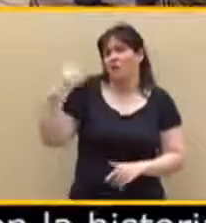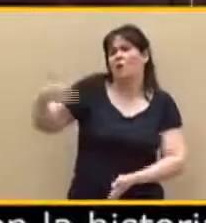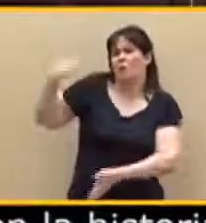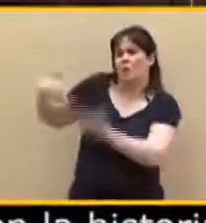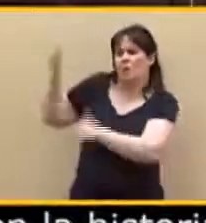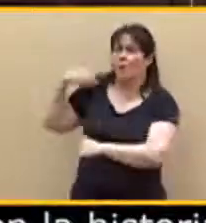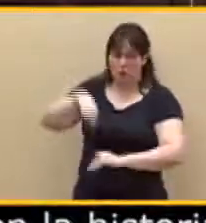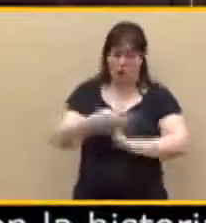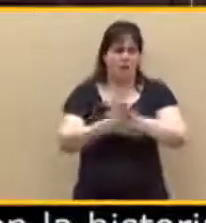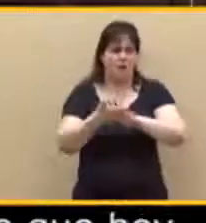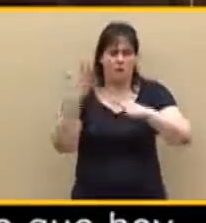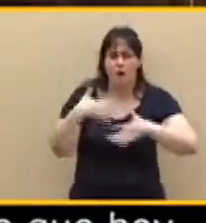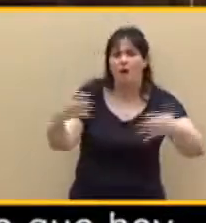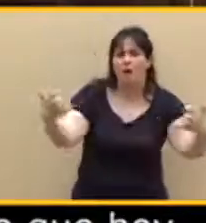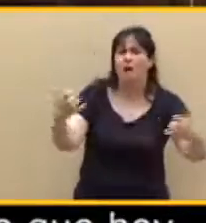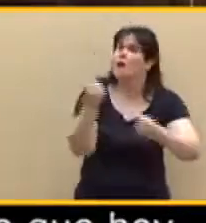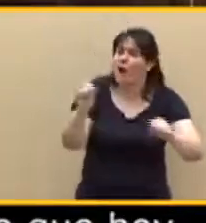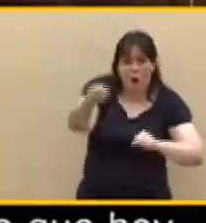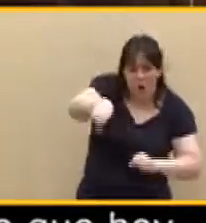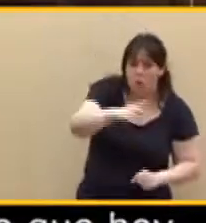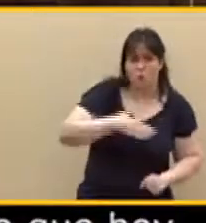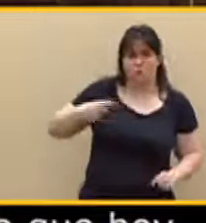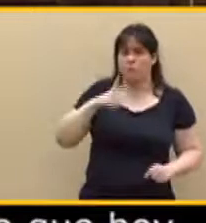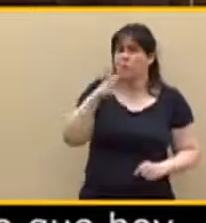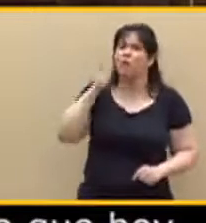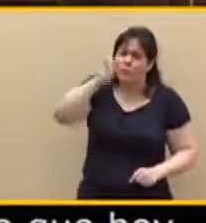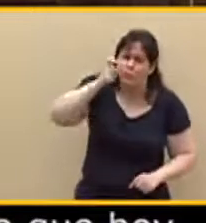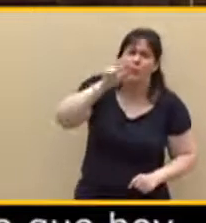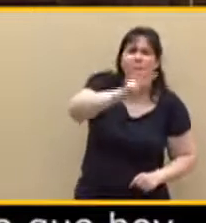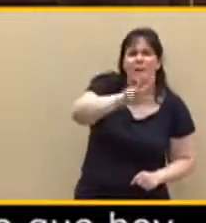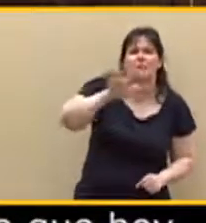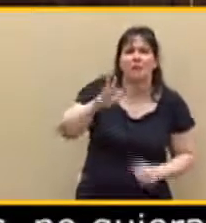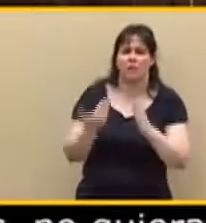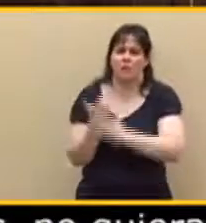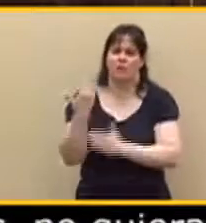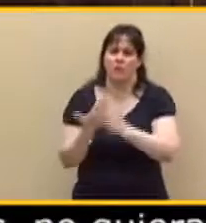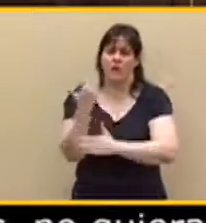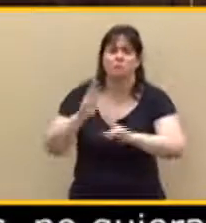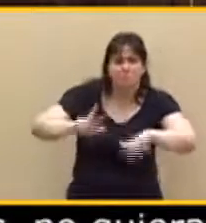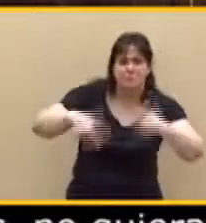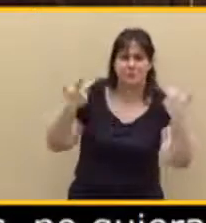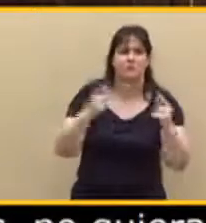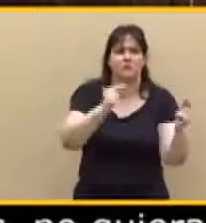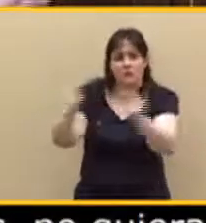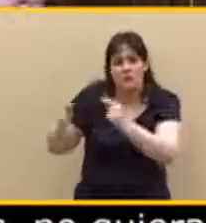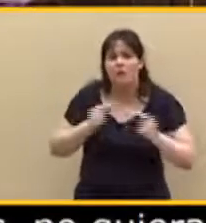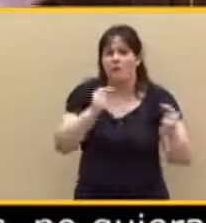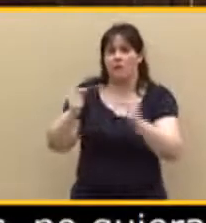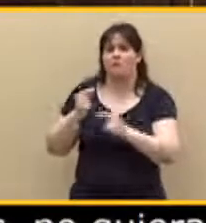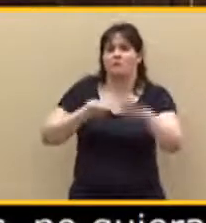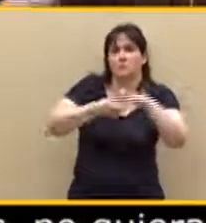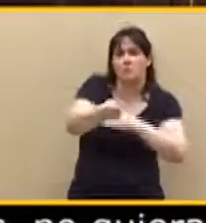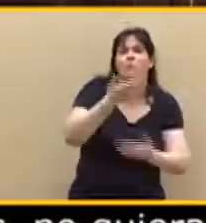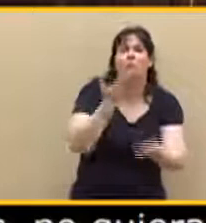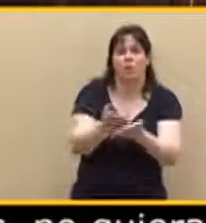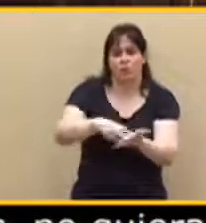Cámara, aunque ustedes no quieran, porque ustedes han tardado 25 días en permitir que se debata esta moción de censura, por una cosa muy sencilla,